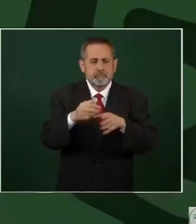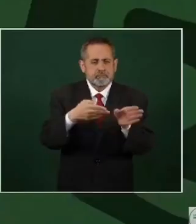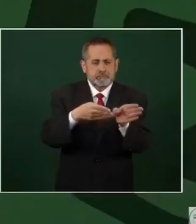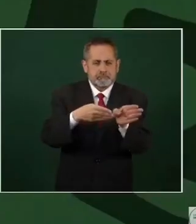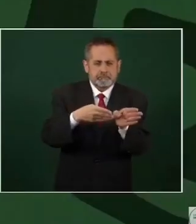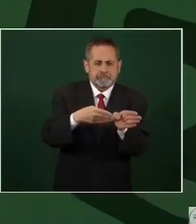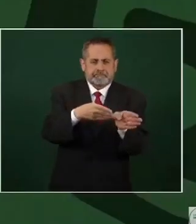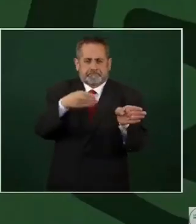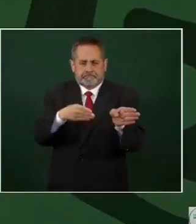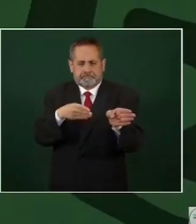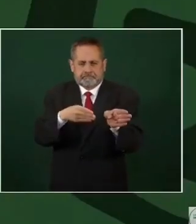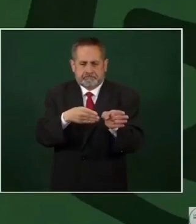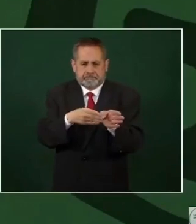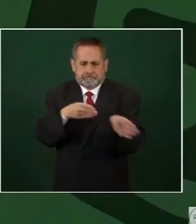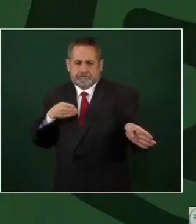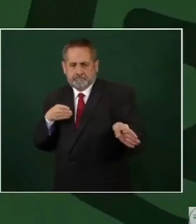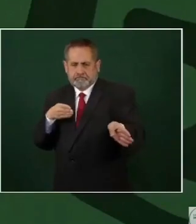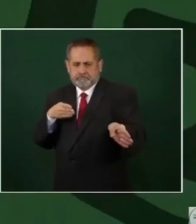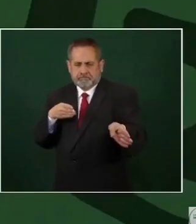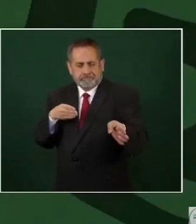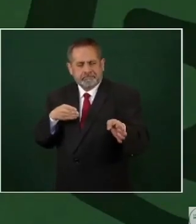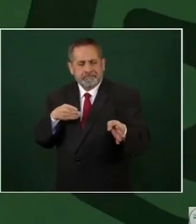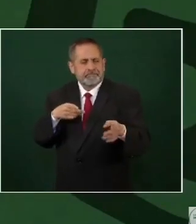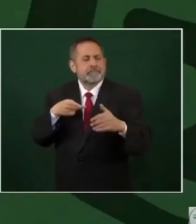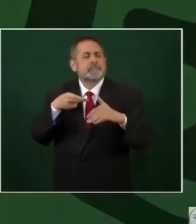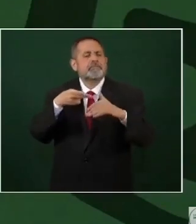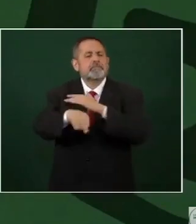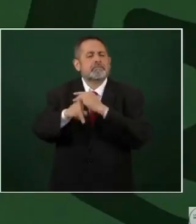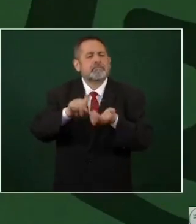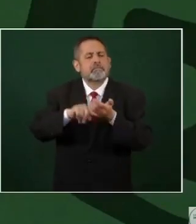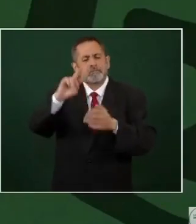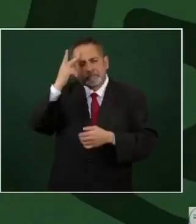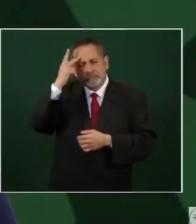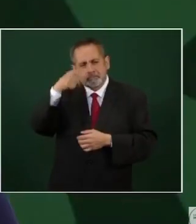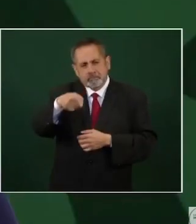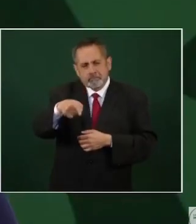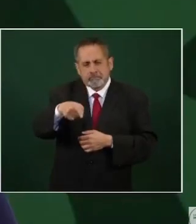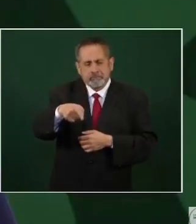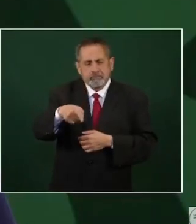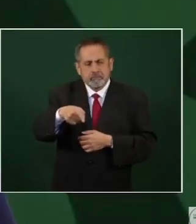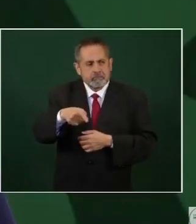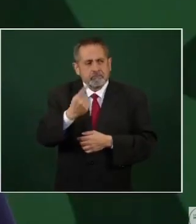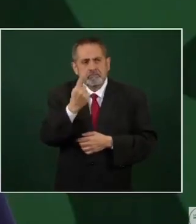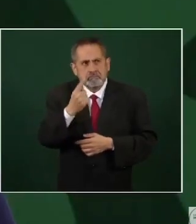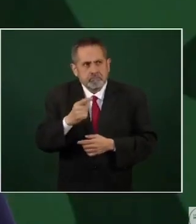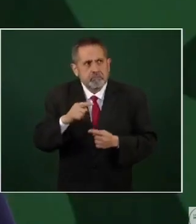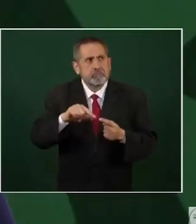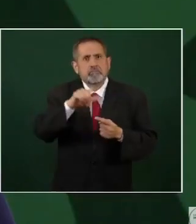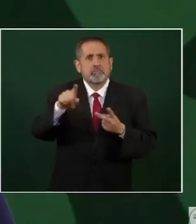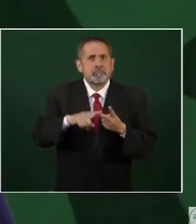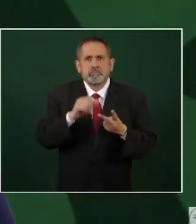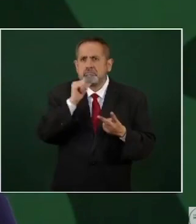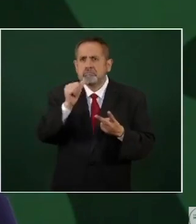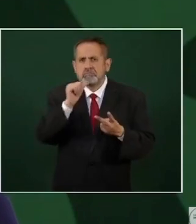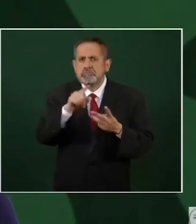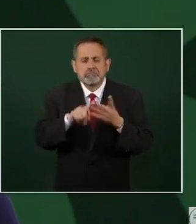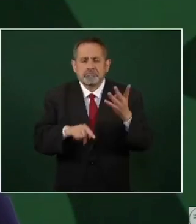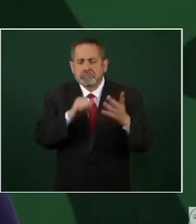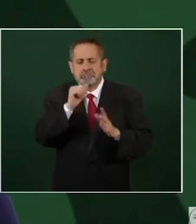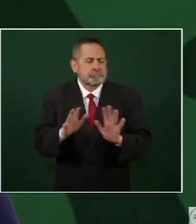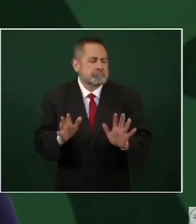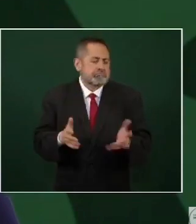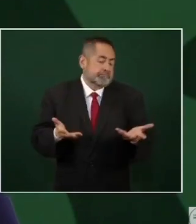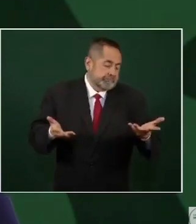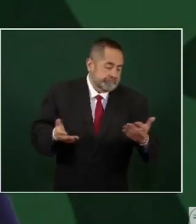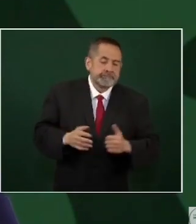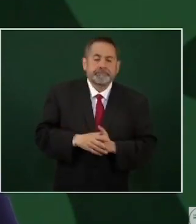metro Polanco, y después de esto pues no ha habido incidentes. También vale la pena decirles que